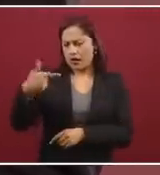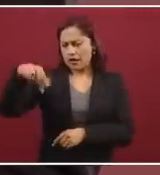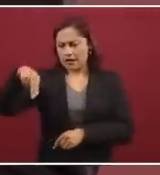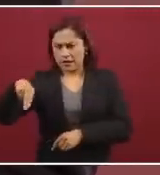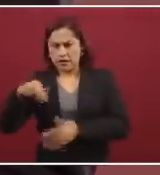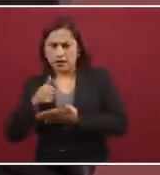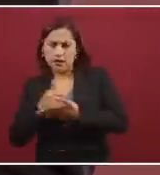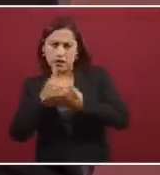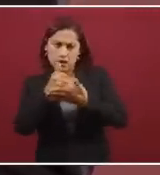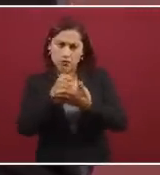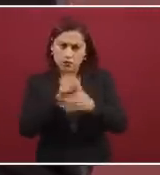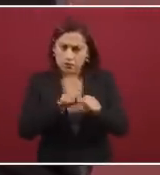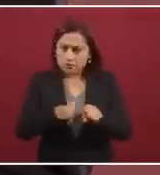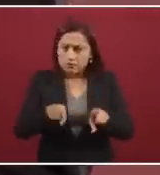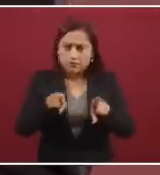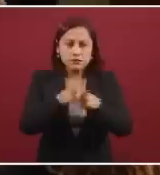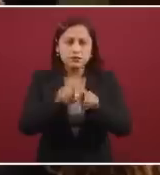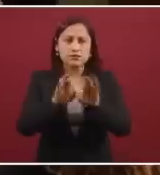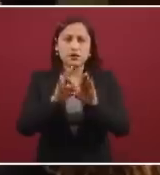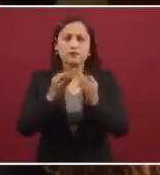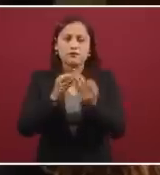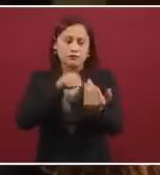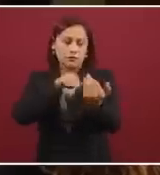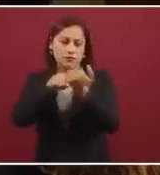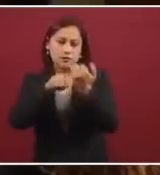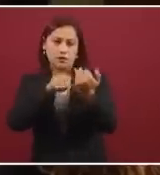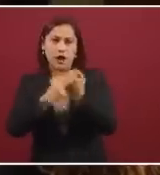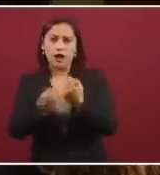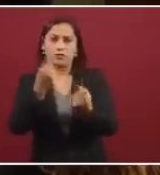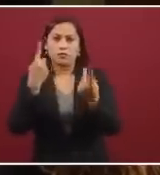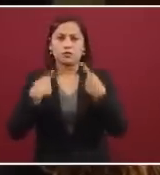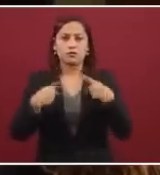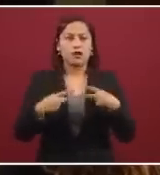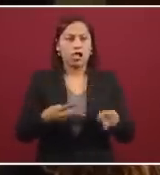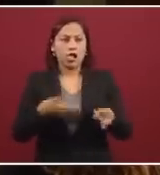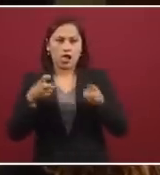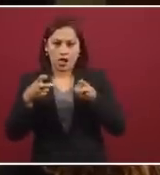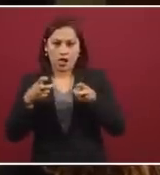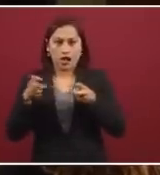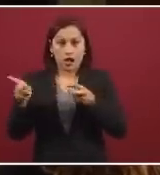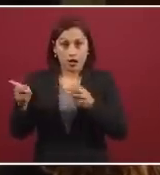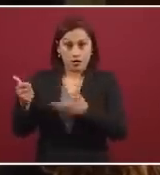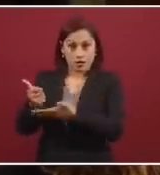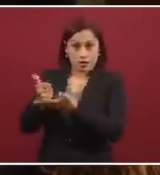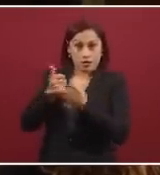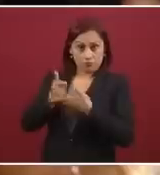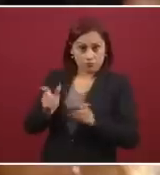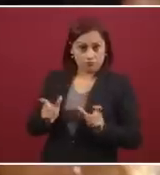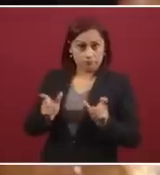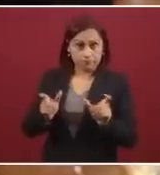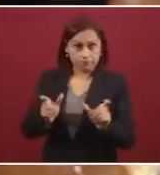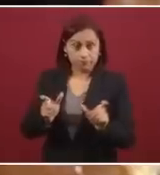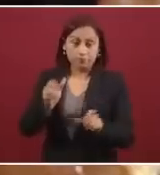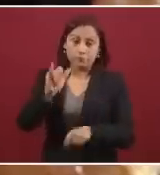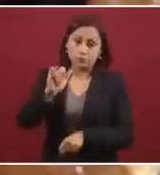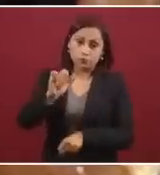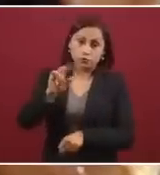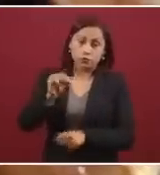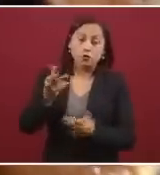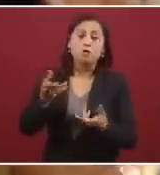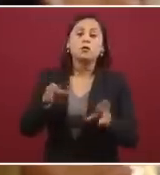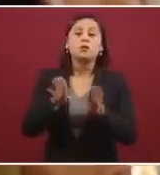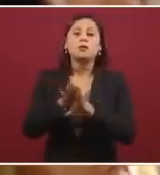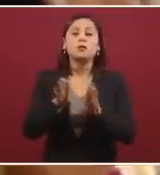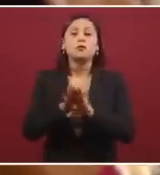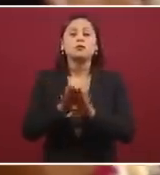carreteras ante los asalta caminos y por cierto y esto quizá favorece esta transición hacia la